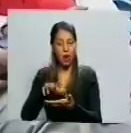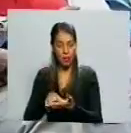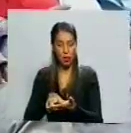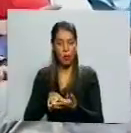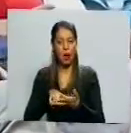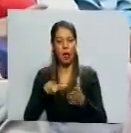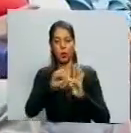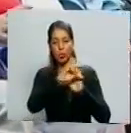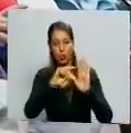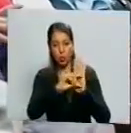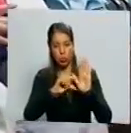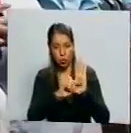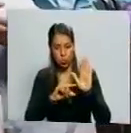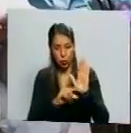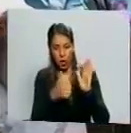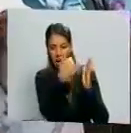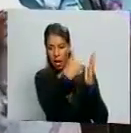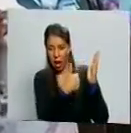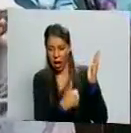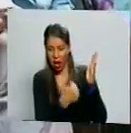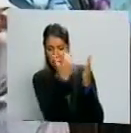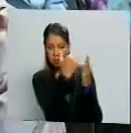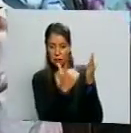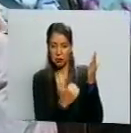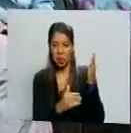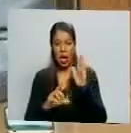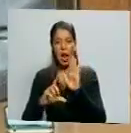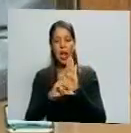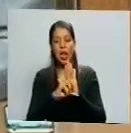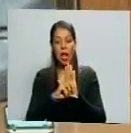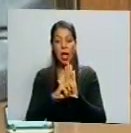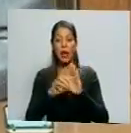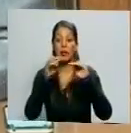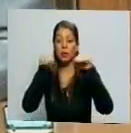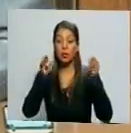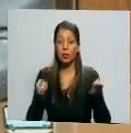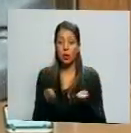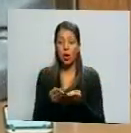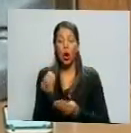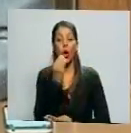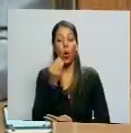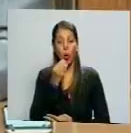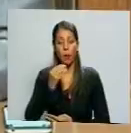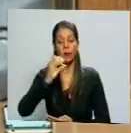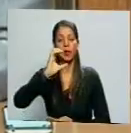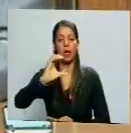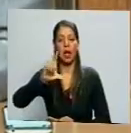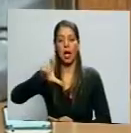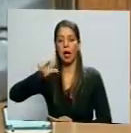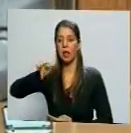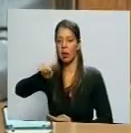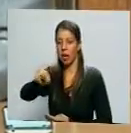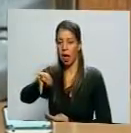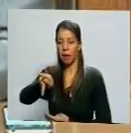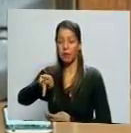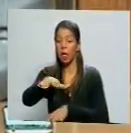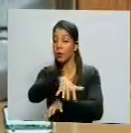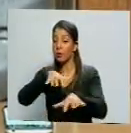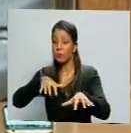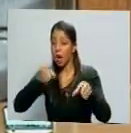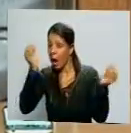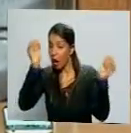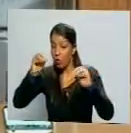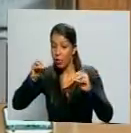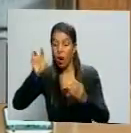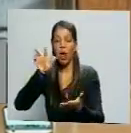totalidad del contenido, artículo por artículo, de la Ley Constitucional del Comité Local de Abastecimiento y Producción, resultaron aprobados